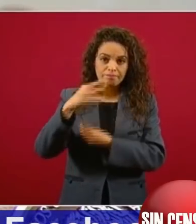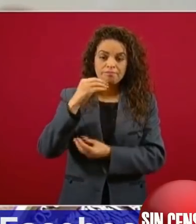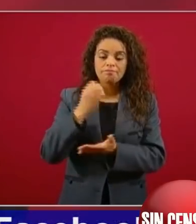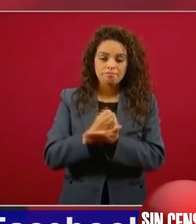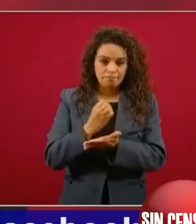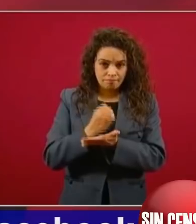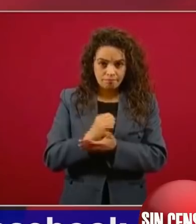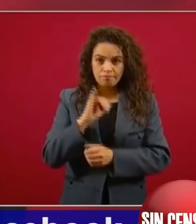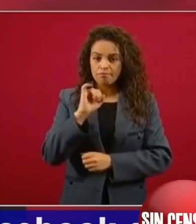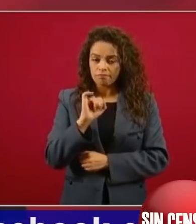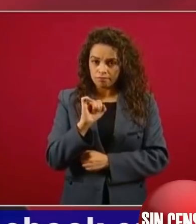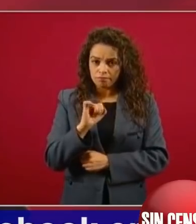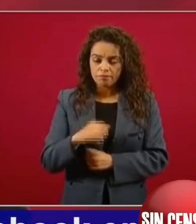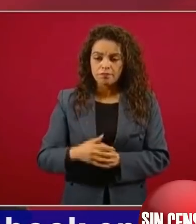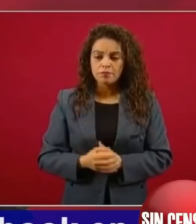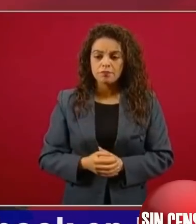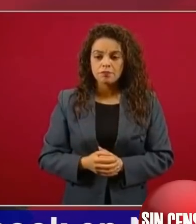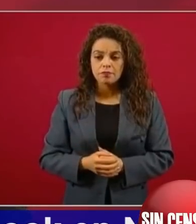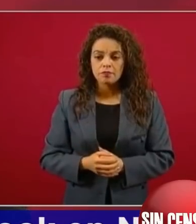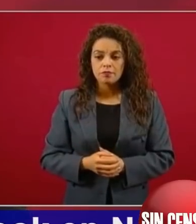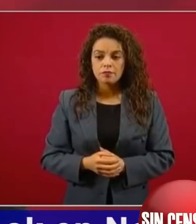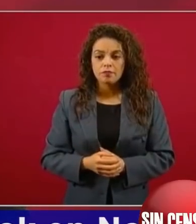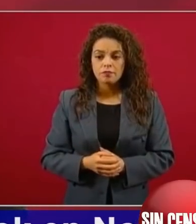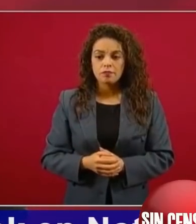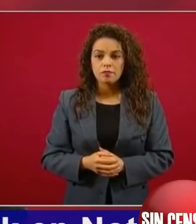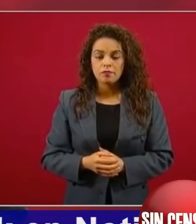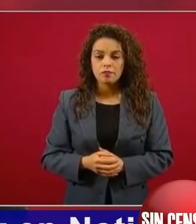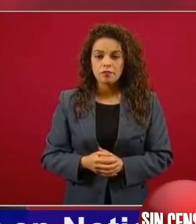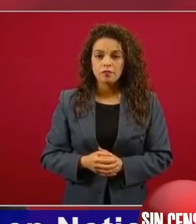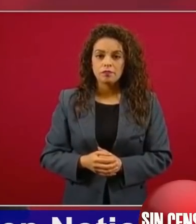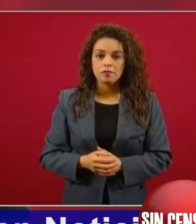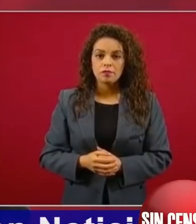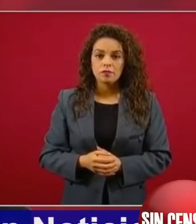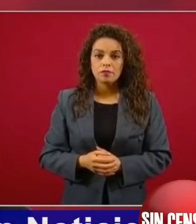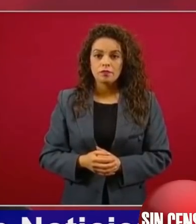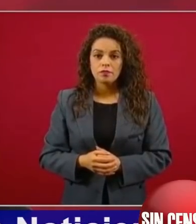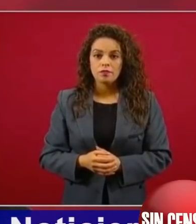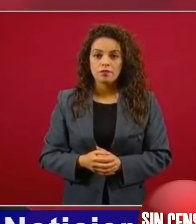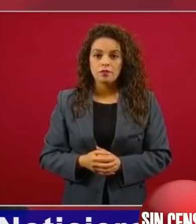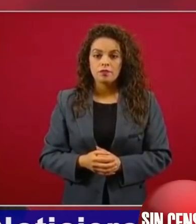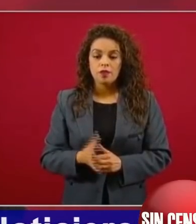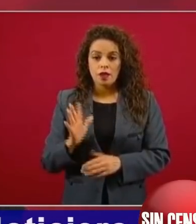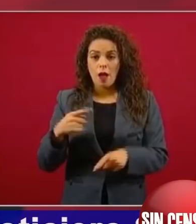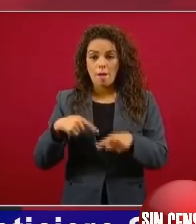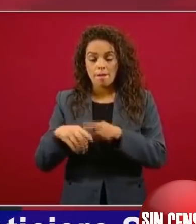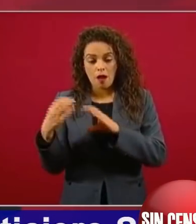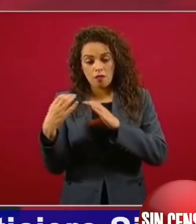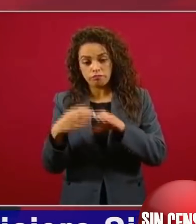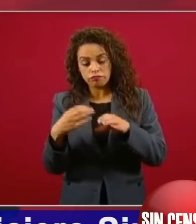que ya no se están perdiendo empleos, al contrario,